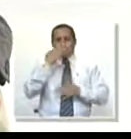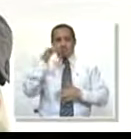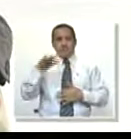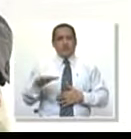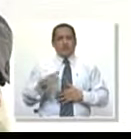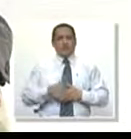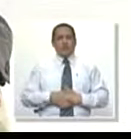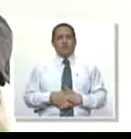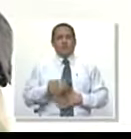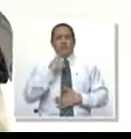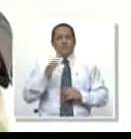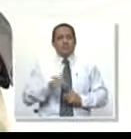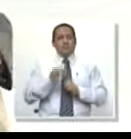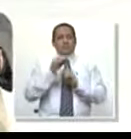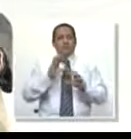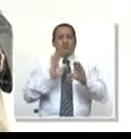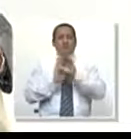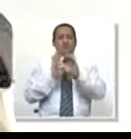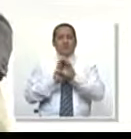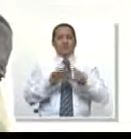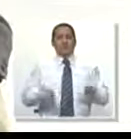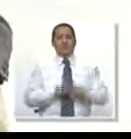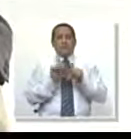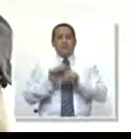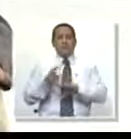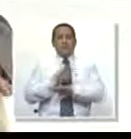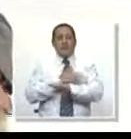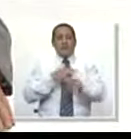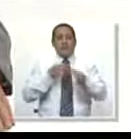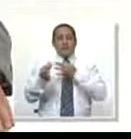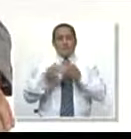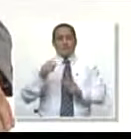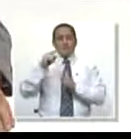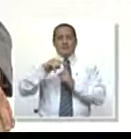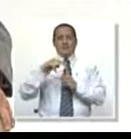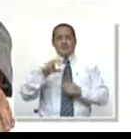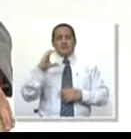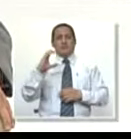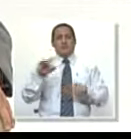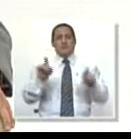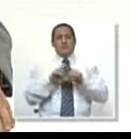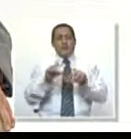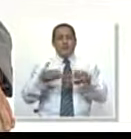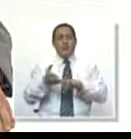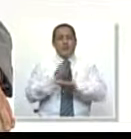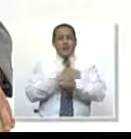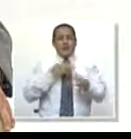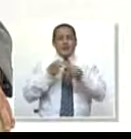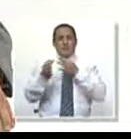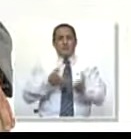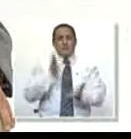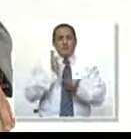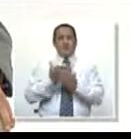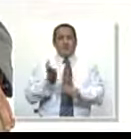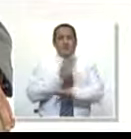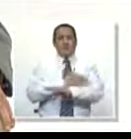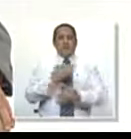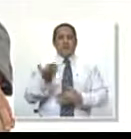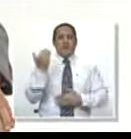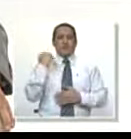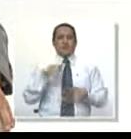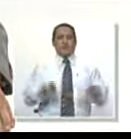Niño no que es un principio constitucional como lo indica el tribunal constitucional ya en sentencias anteriores